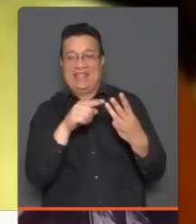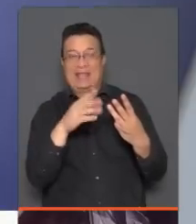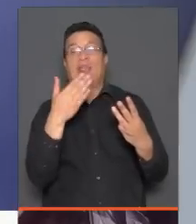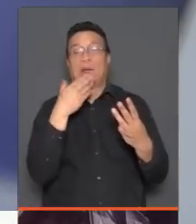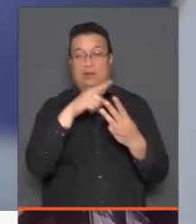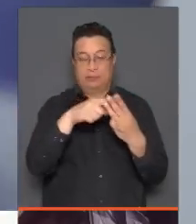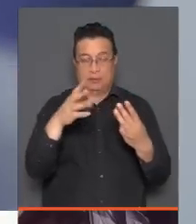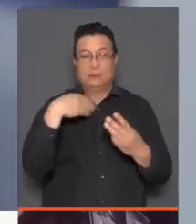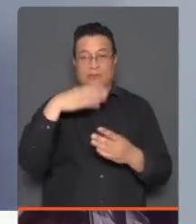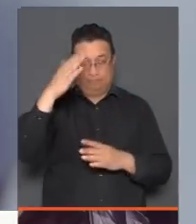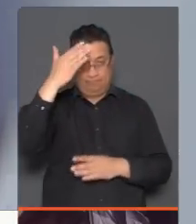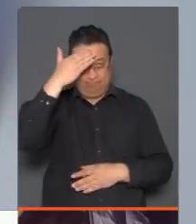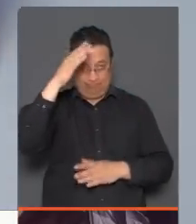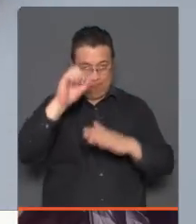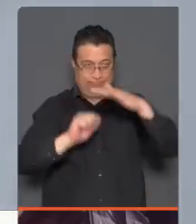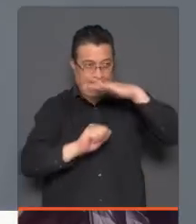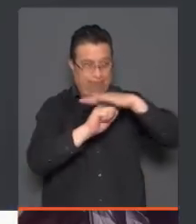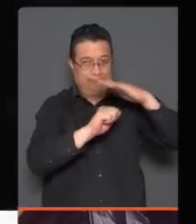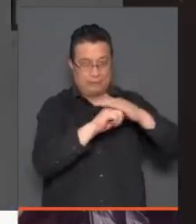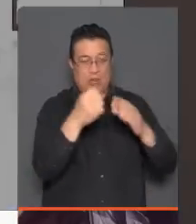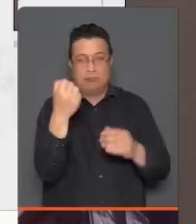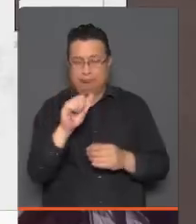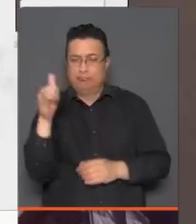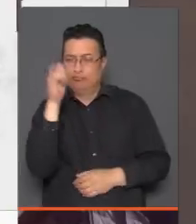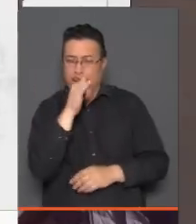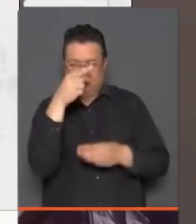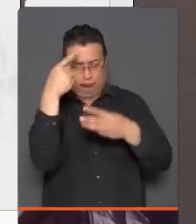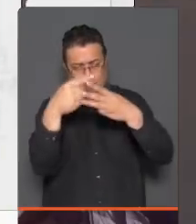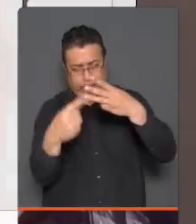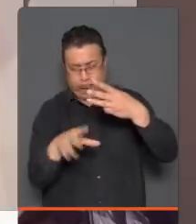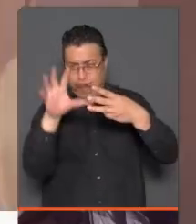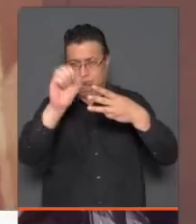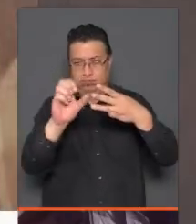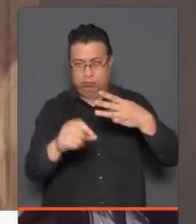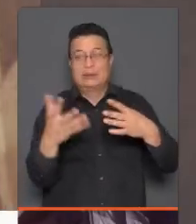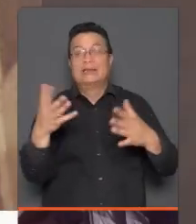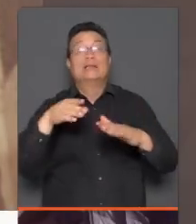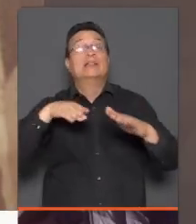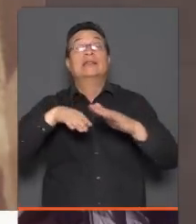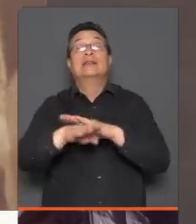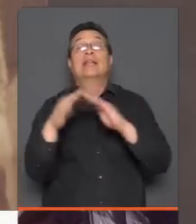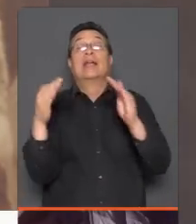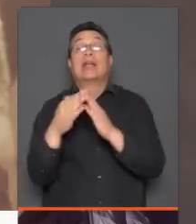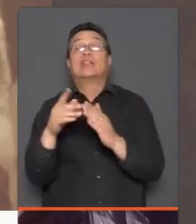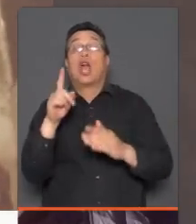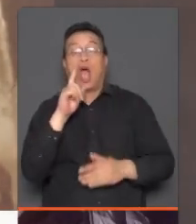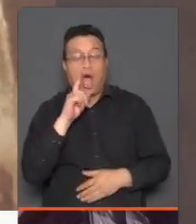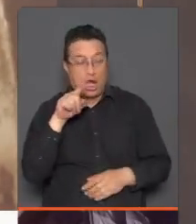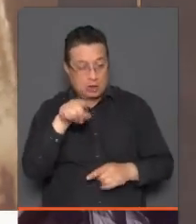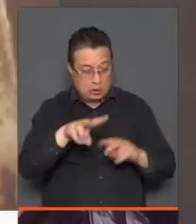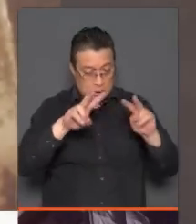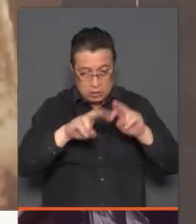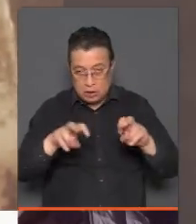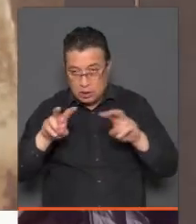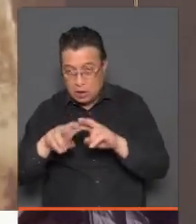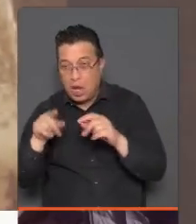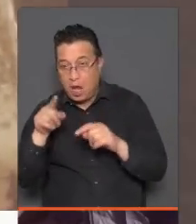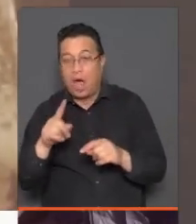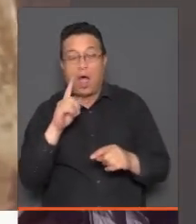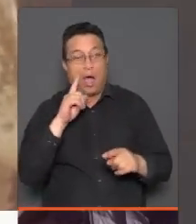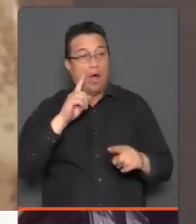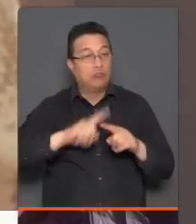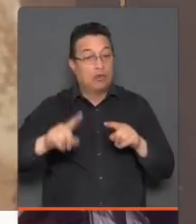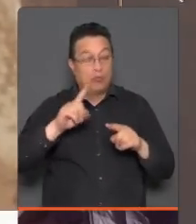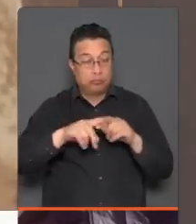detectaron un sinfín de irregularidades sanitarias. Que se escondía al interior de este domicilio, tuvimos acceso a antecedentes desconocidos